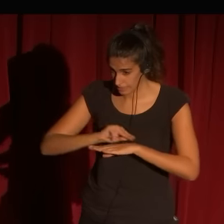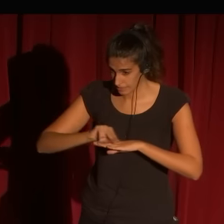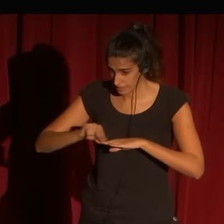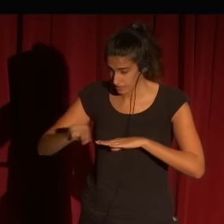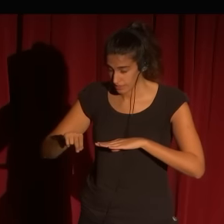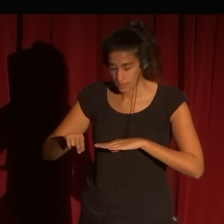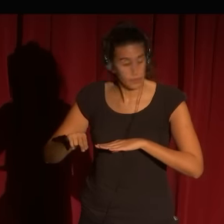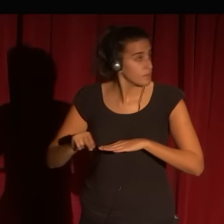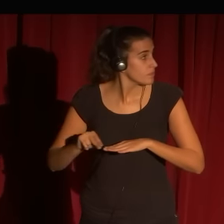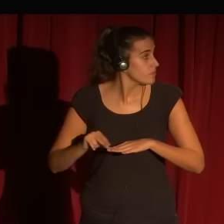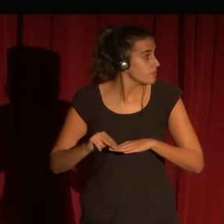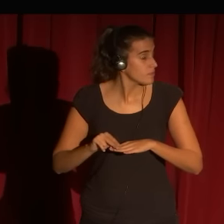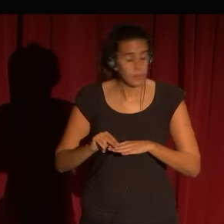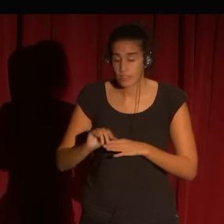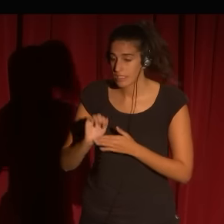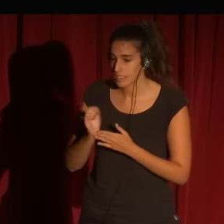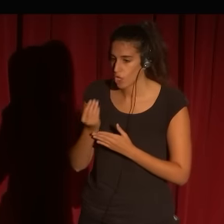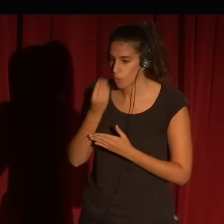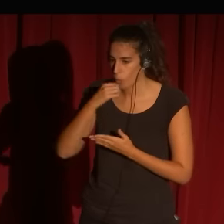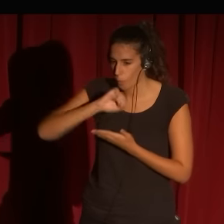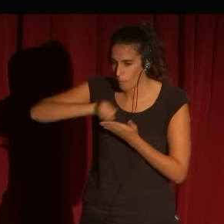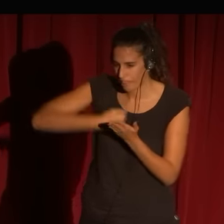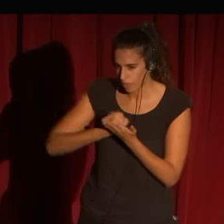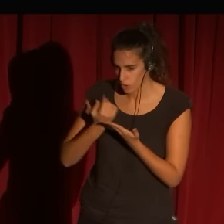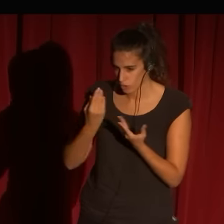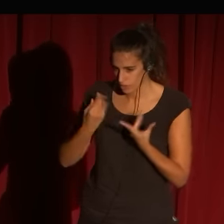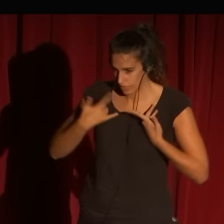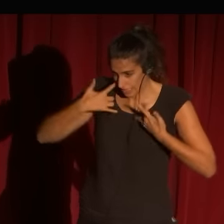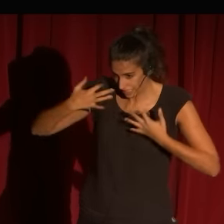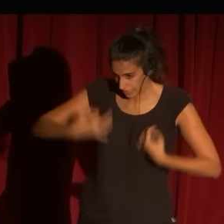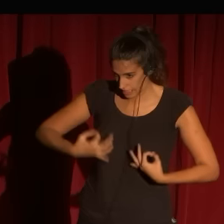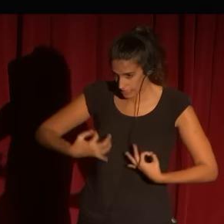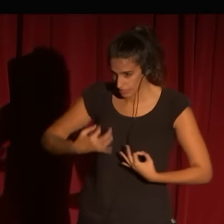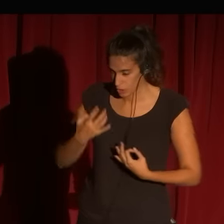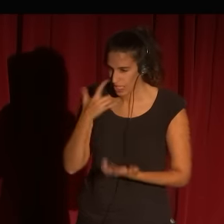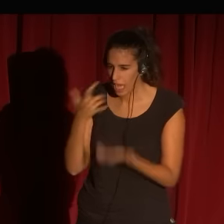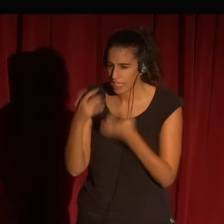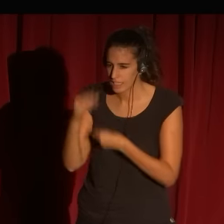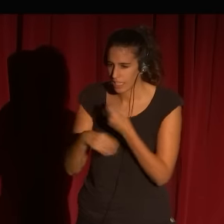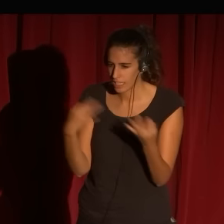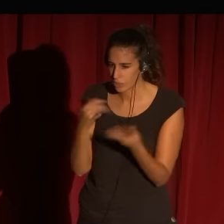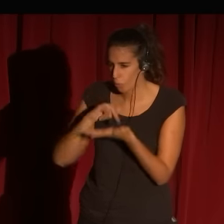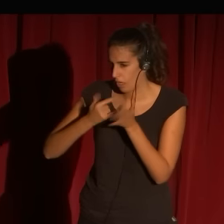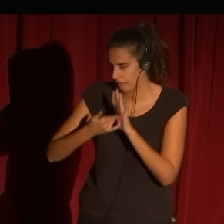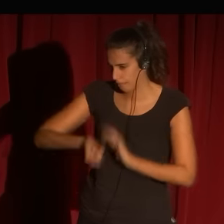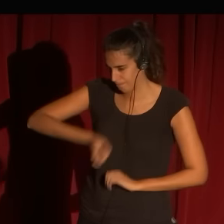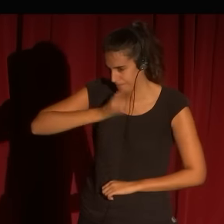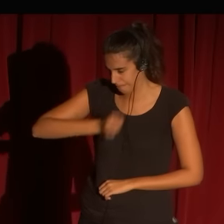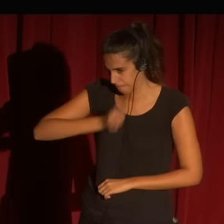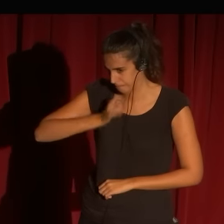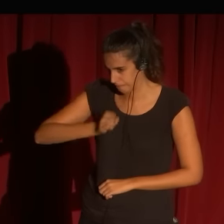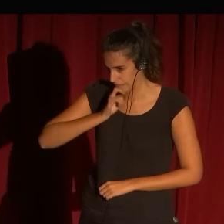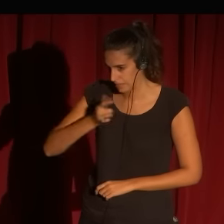vaciados en vivo o sea el artista lo que ha hecho aquí es utilizar Bueno una técnica muy complicada que en el r museum